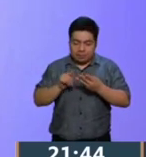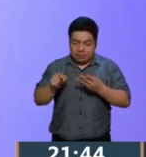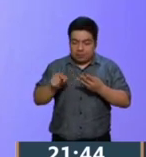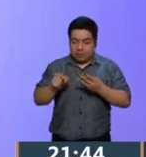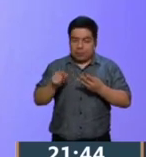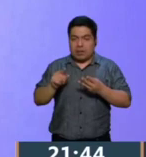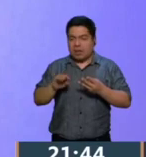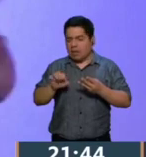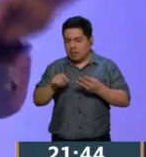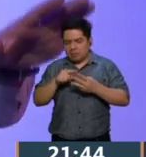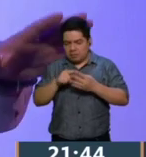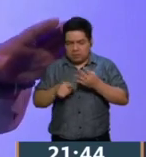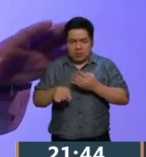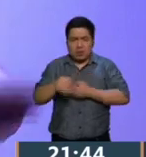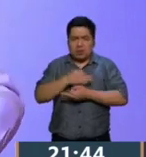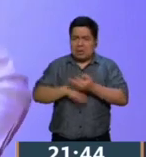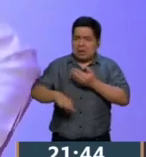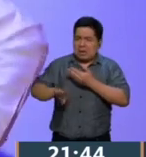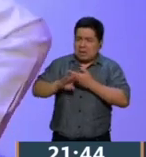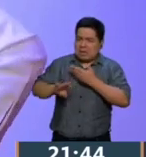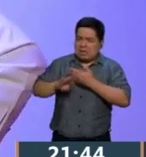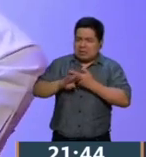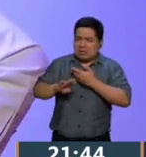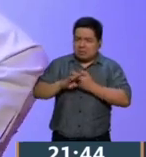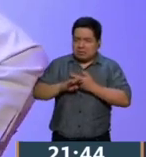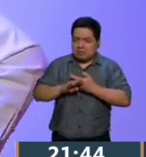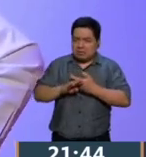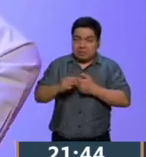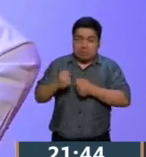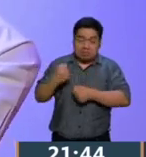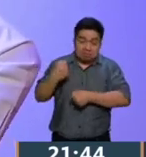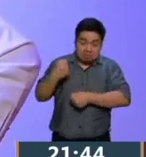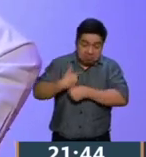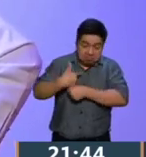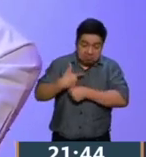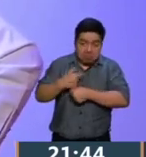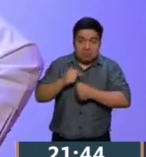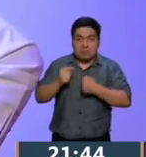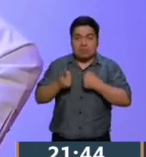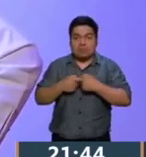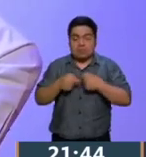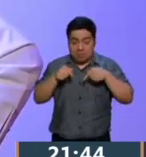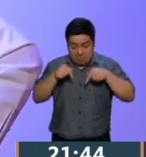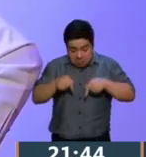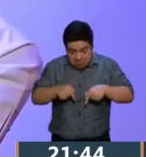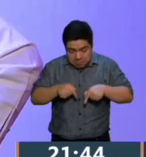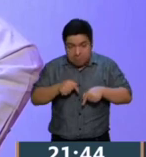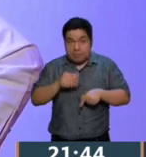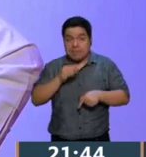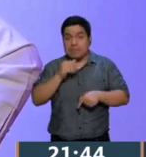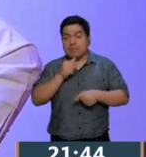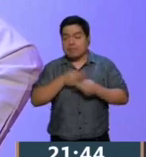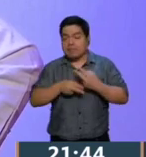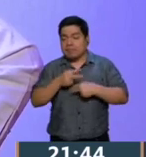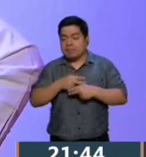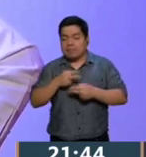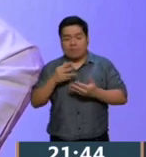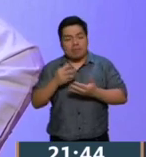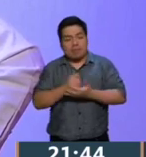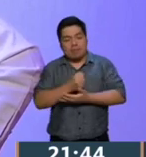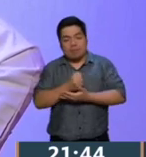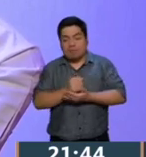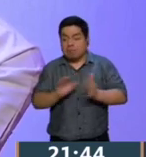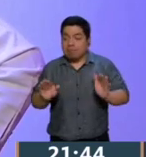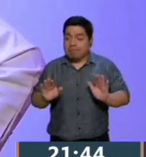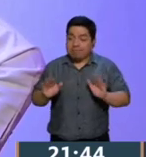a la UIF, tengo encima a todos. Si ya me hubieran encontrado algo, yo no estaría hoy aquí contigo ganándote el debate. Y